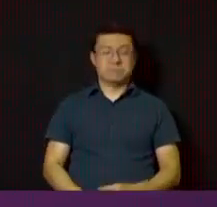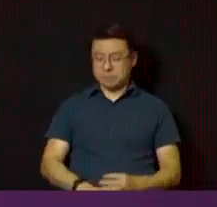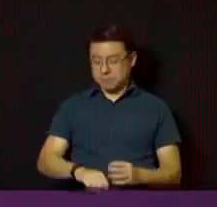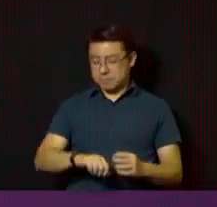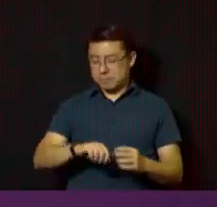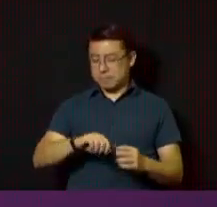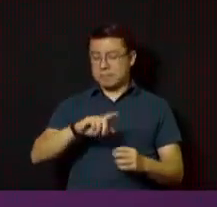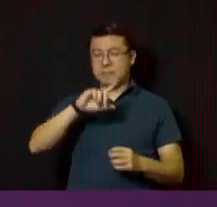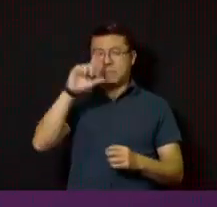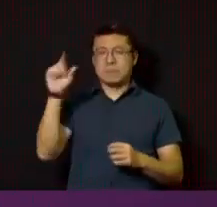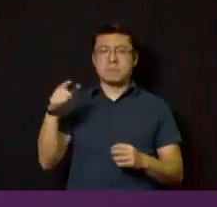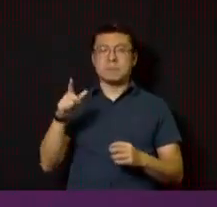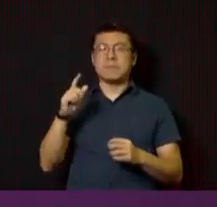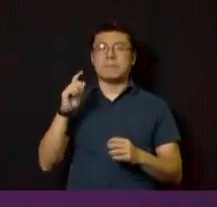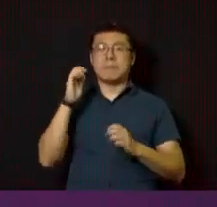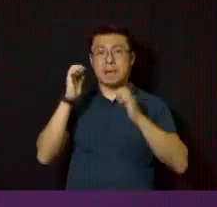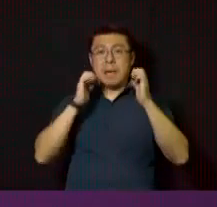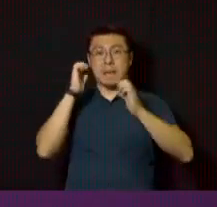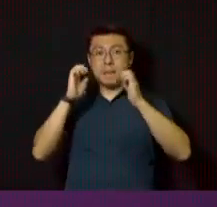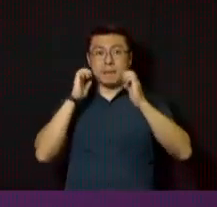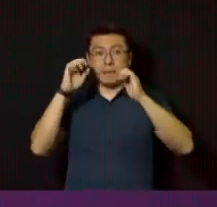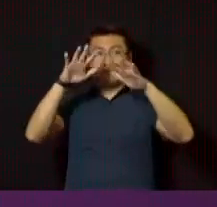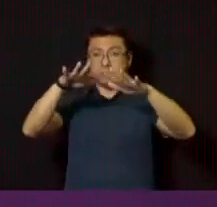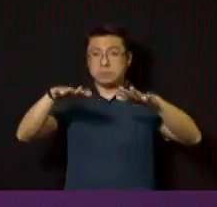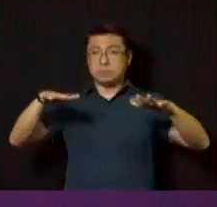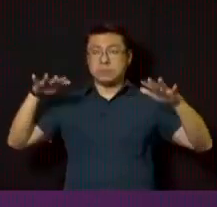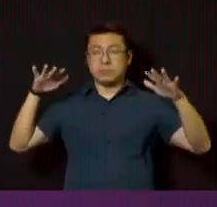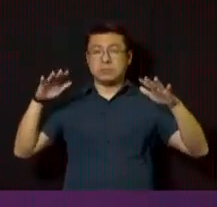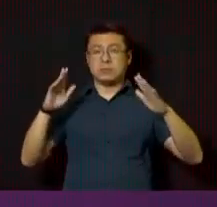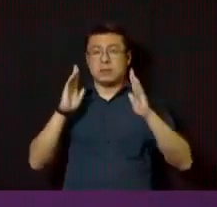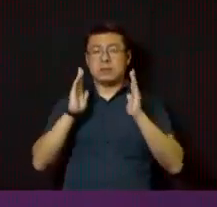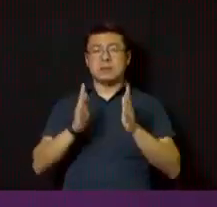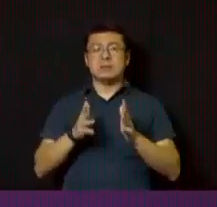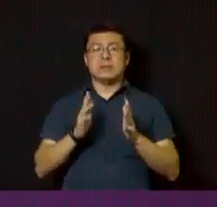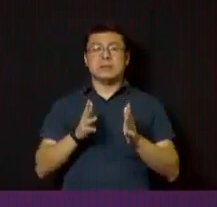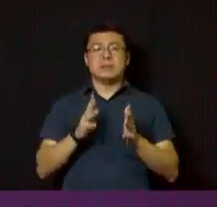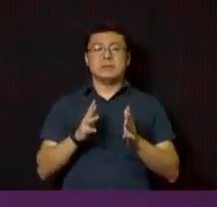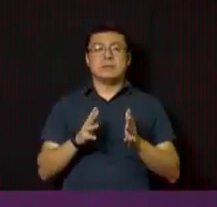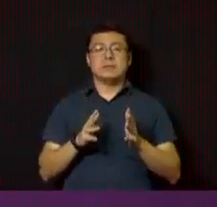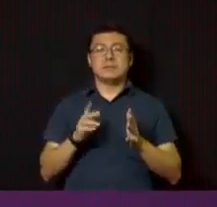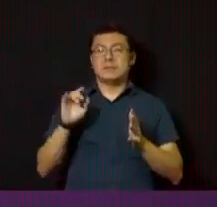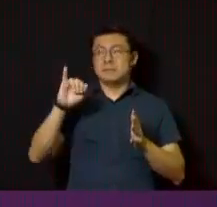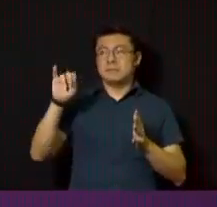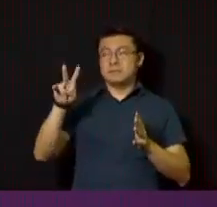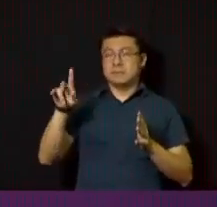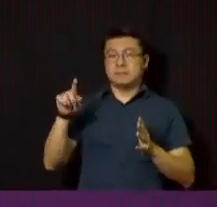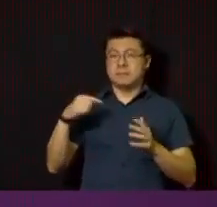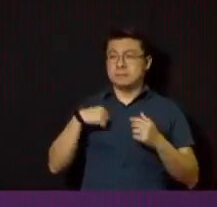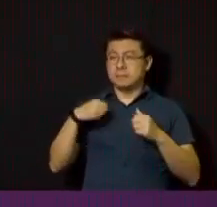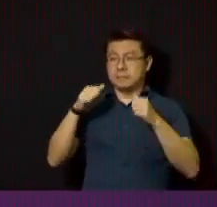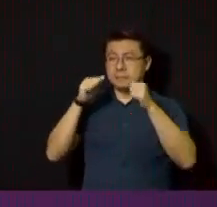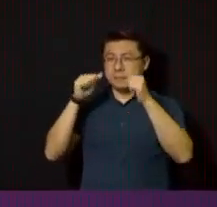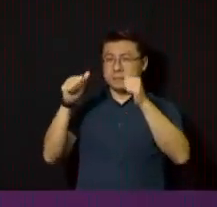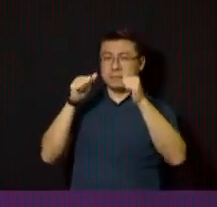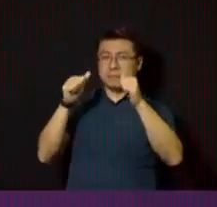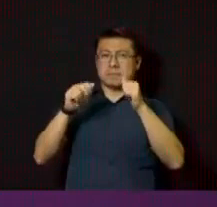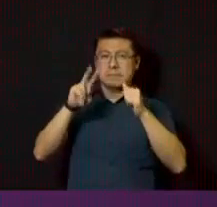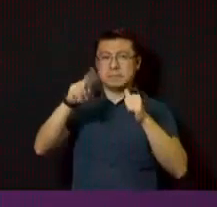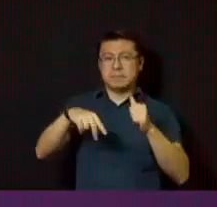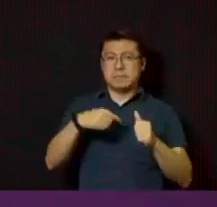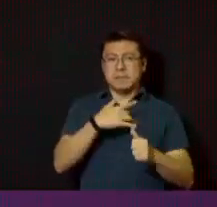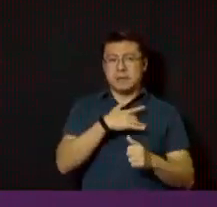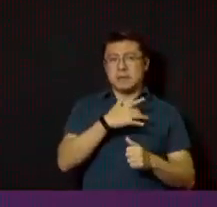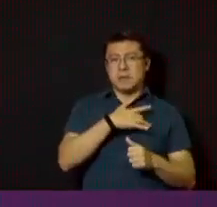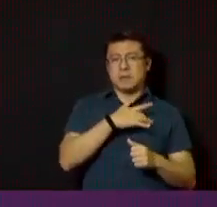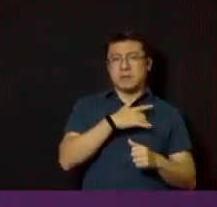al evento, y en ese evento, de verdad, al escuchar a Jorge, sentí en mi corazón que